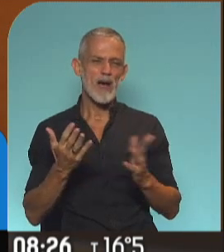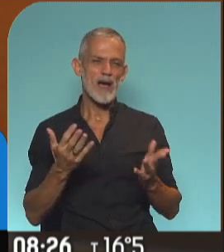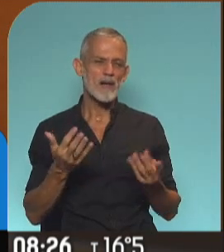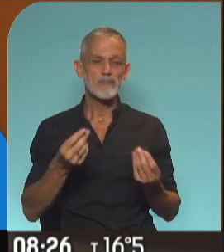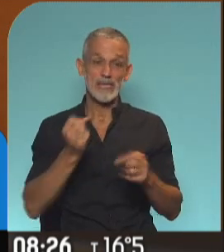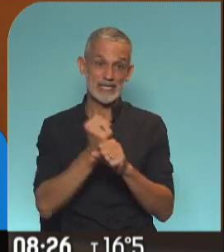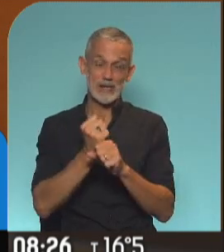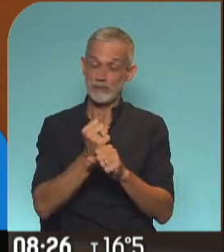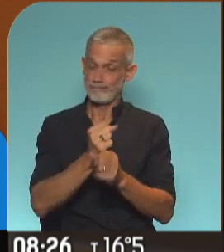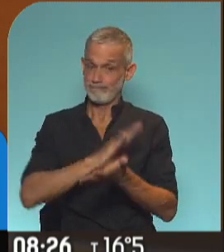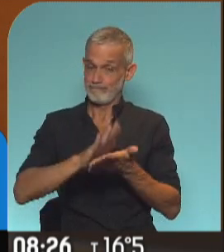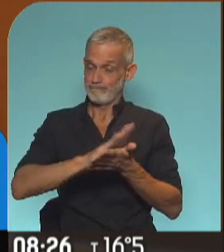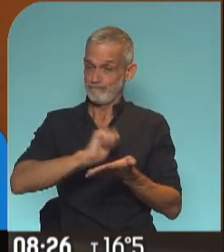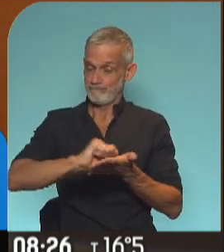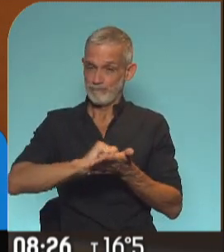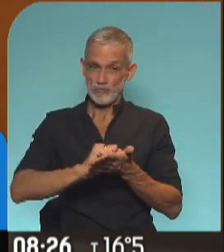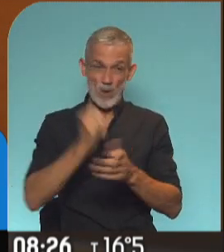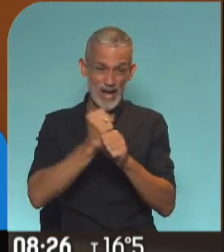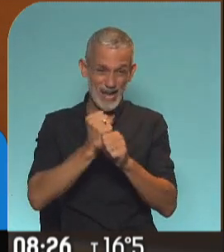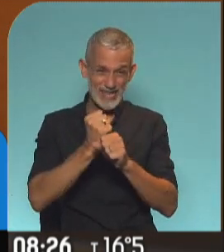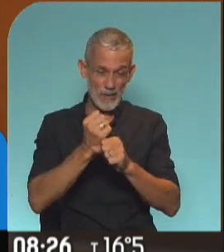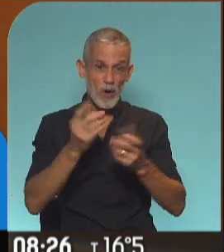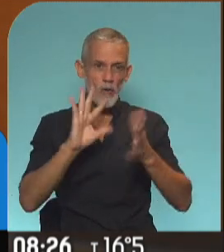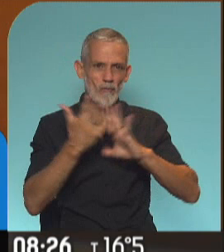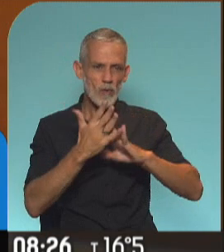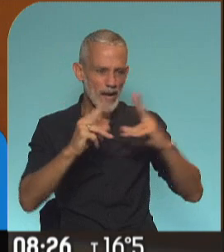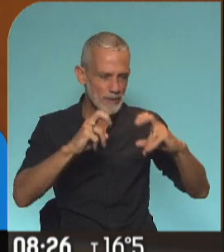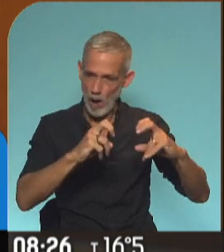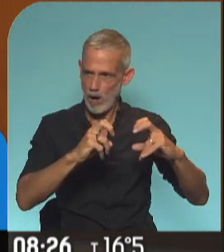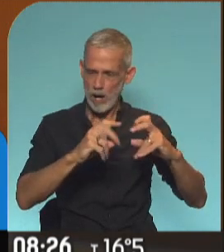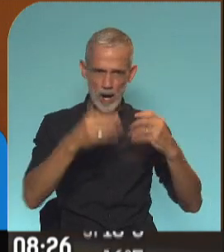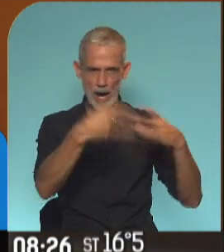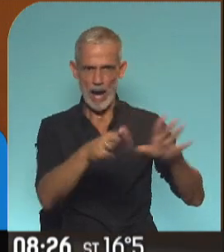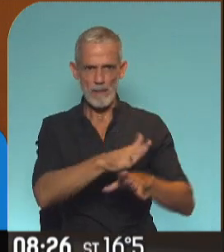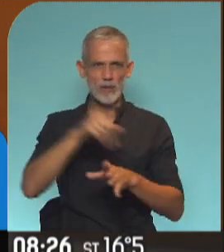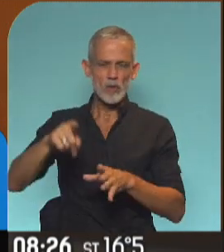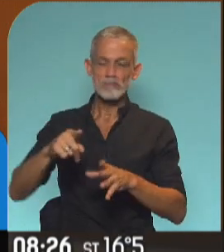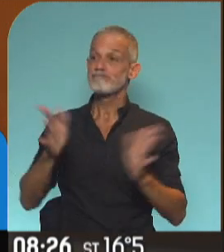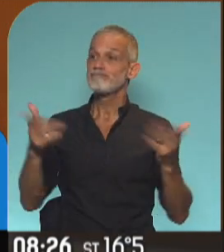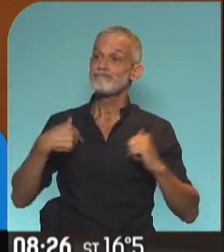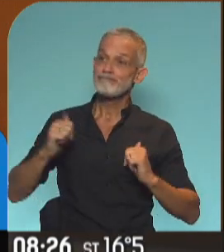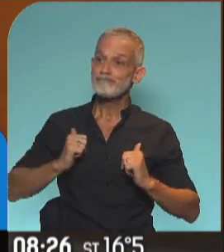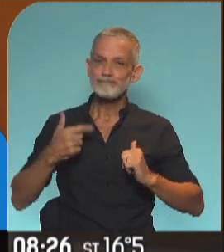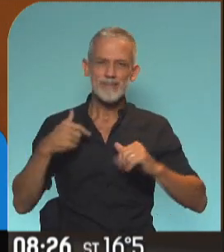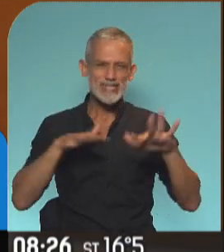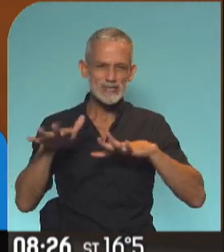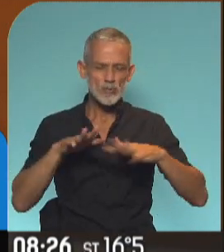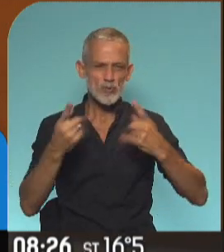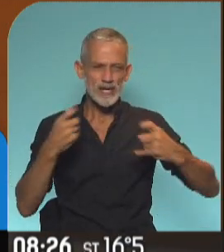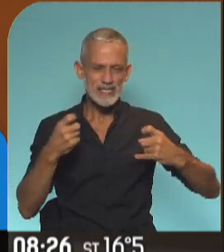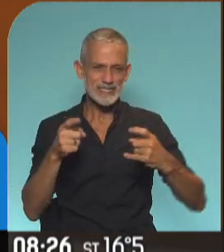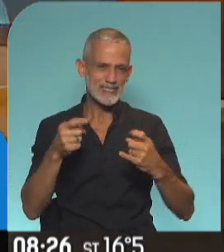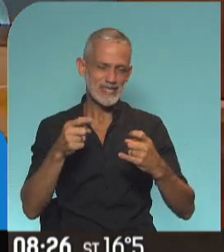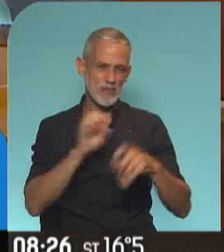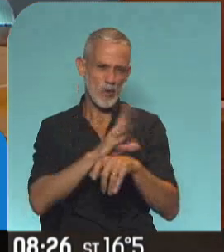porque hemos de trabajar en nuestras líneas de trabajo y nos pusimos a disposición de la situación y de la crisis